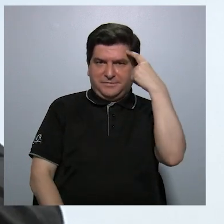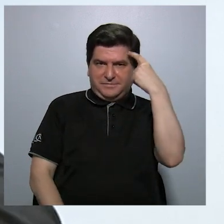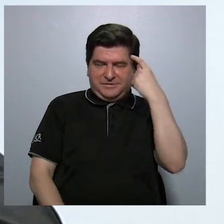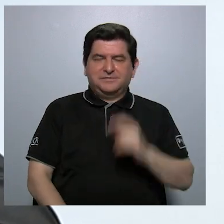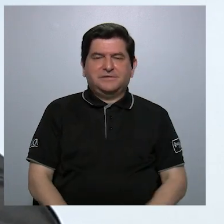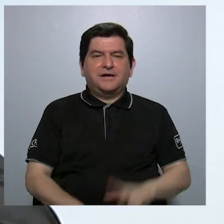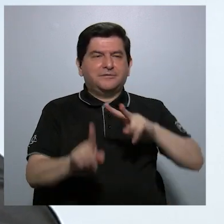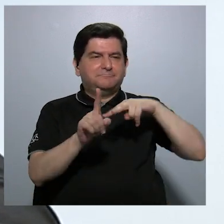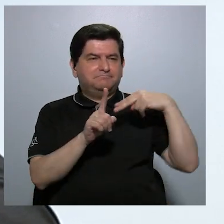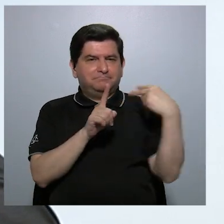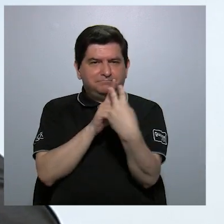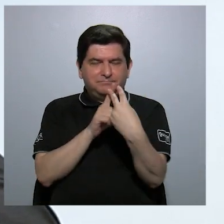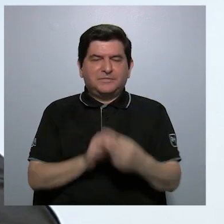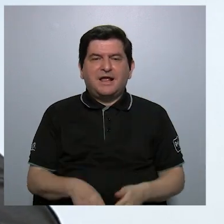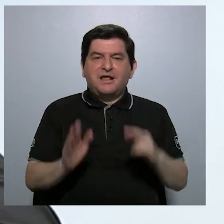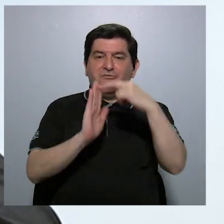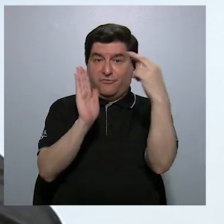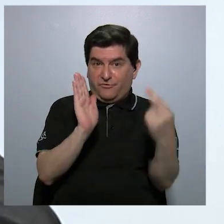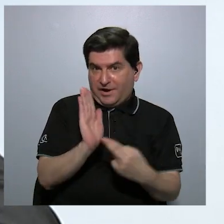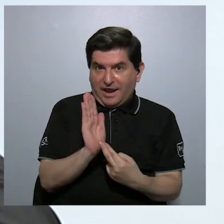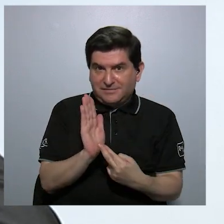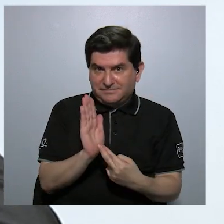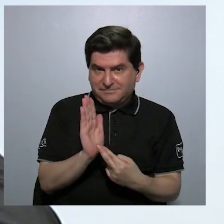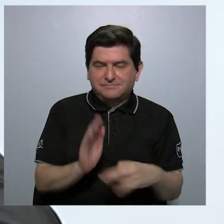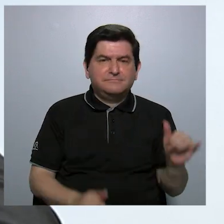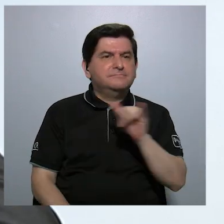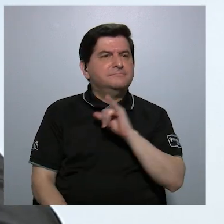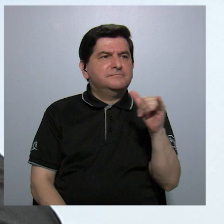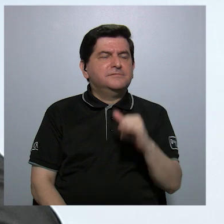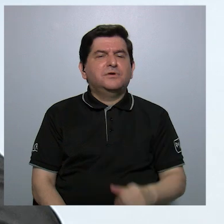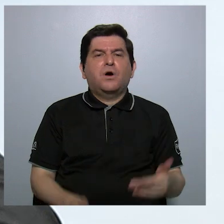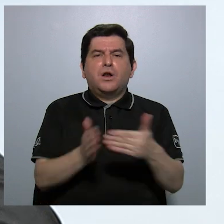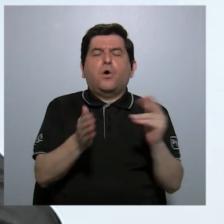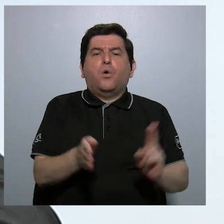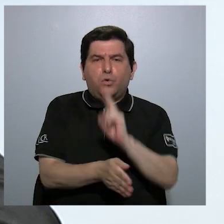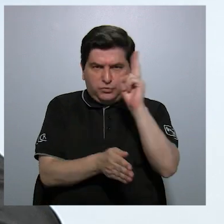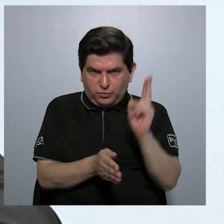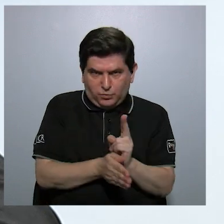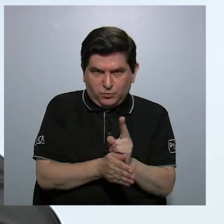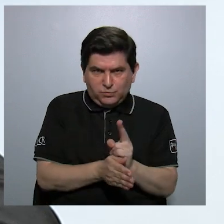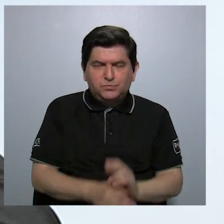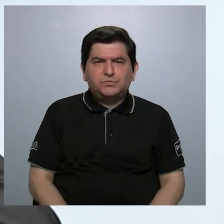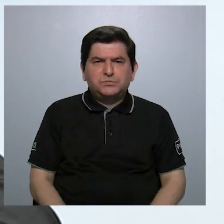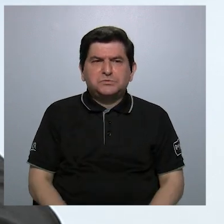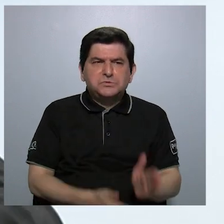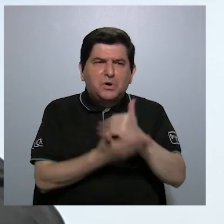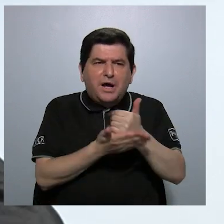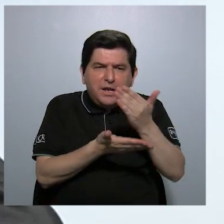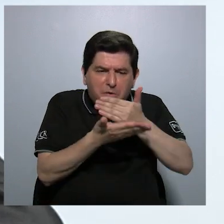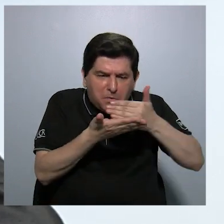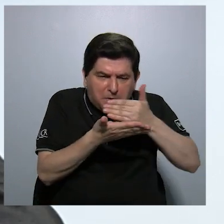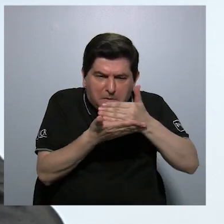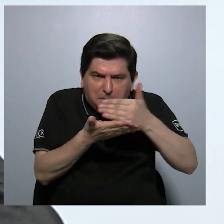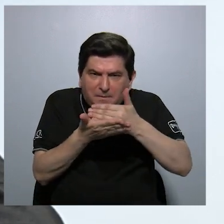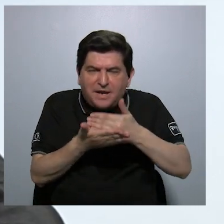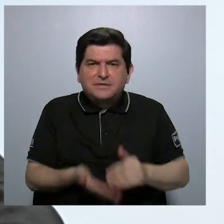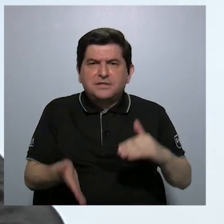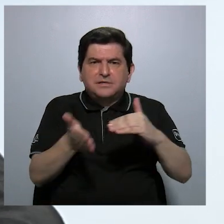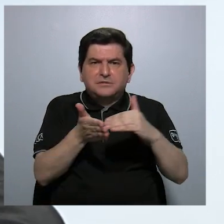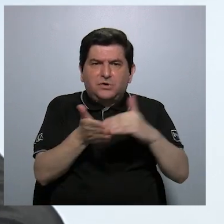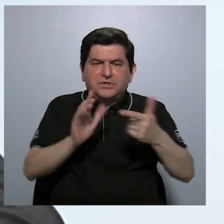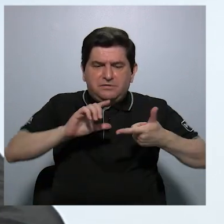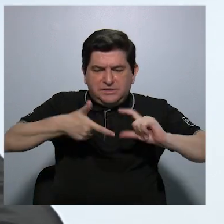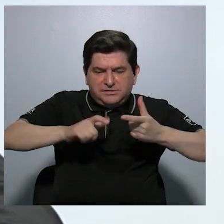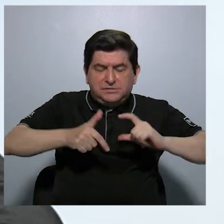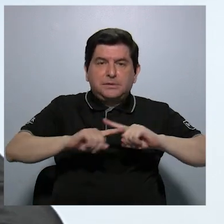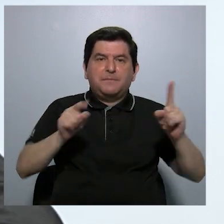que considerar desde el punto de vista de regulación, cómo se puede reutilizar, reciclar algunos componentes, pero